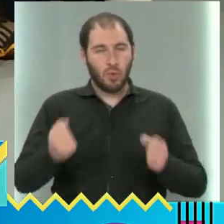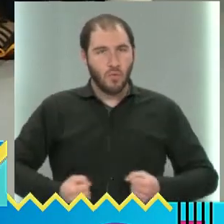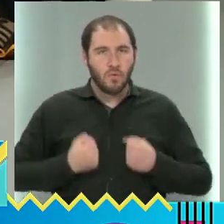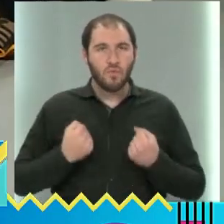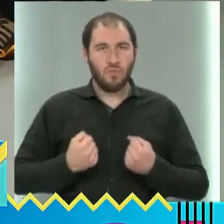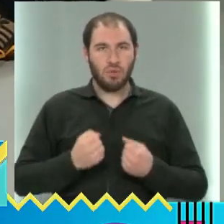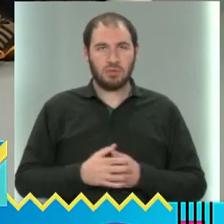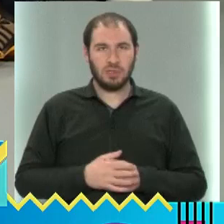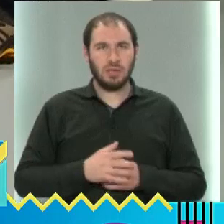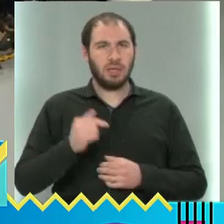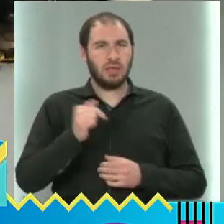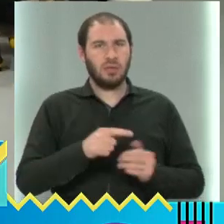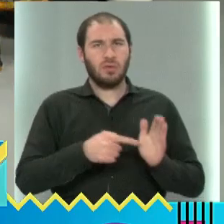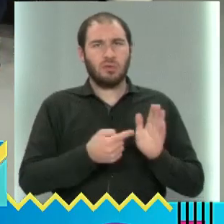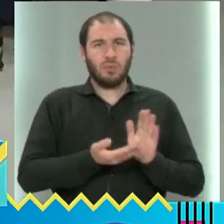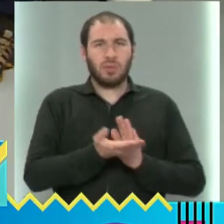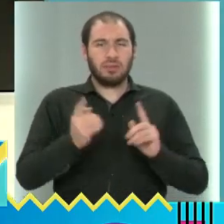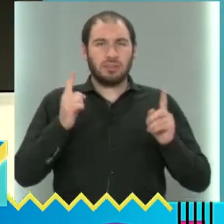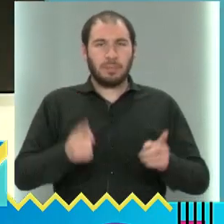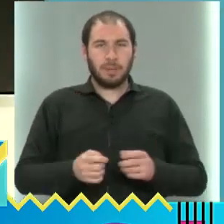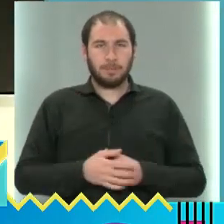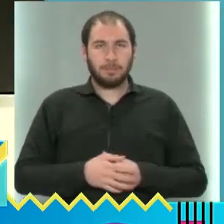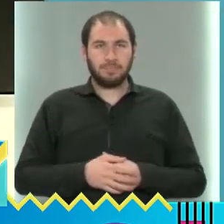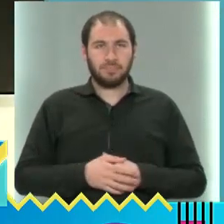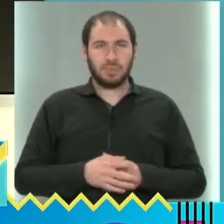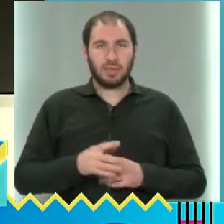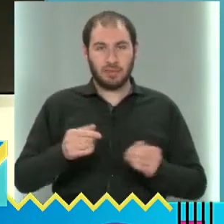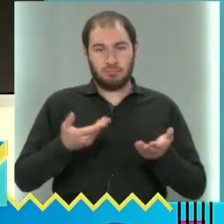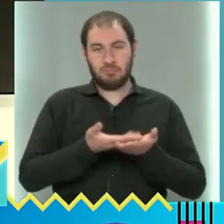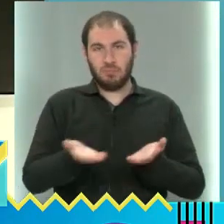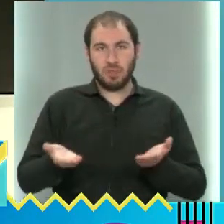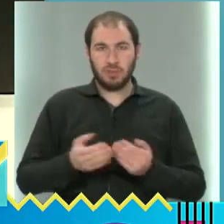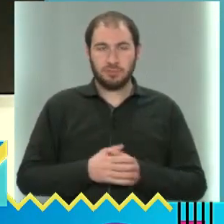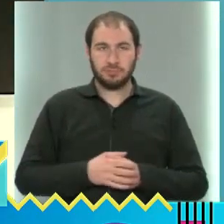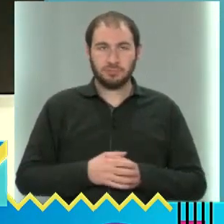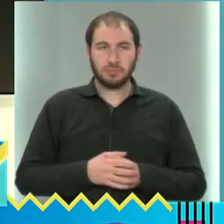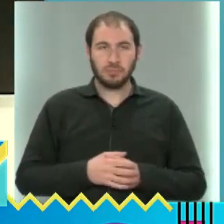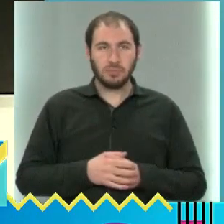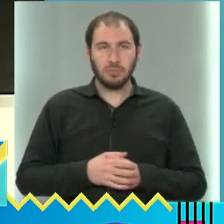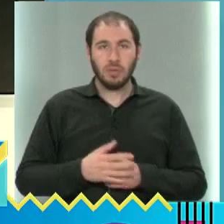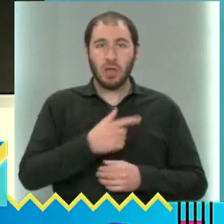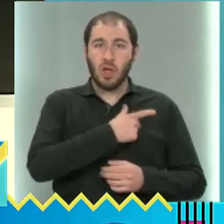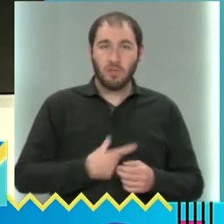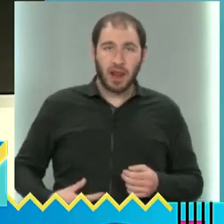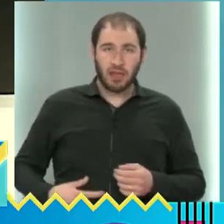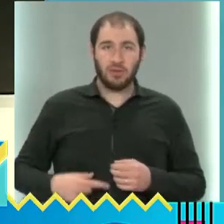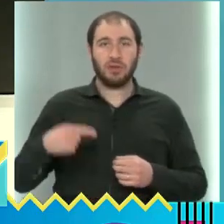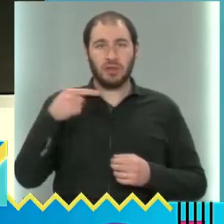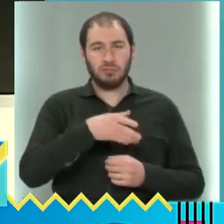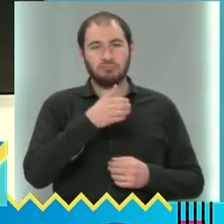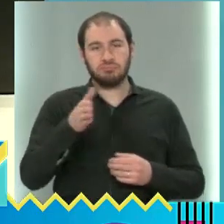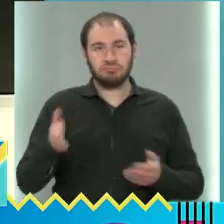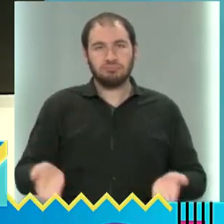Bien, lo quería poner eso también en plano, ¿no? Vos decís, bueno, el gobernador ha sido el que ha ido